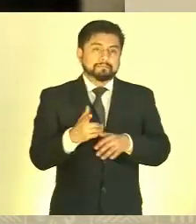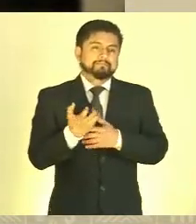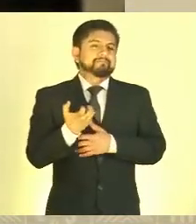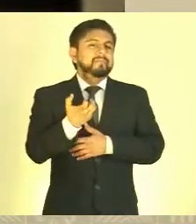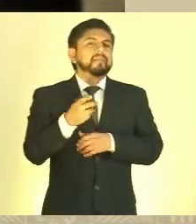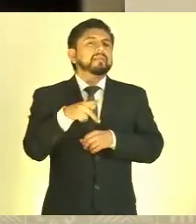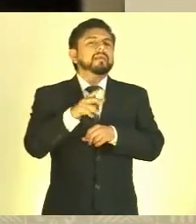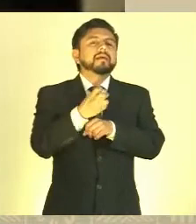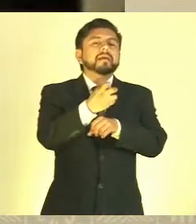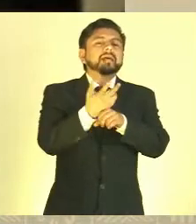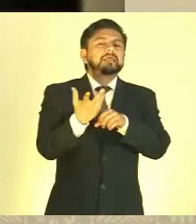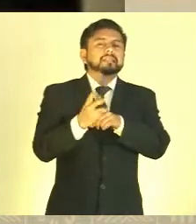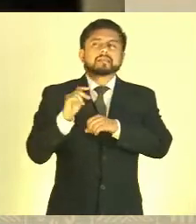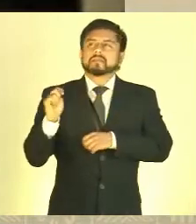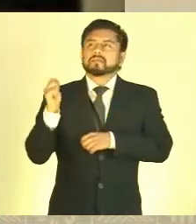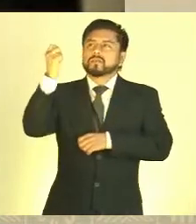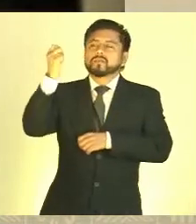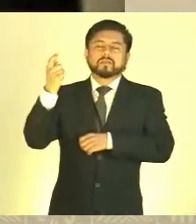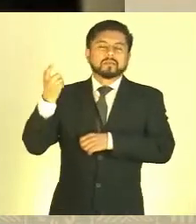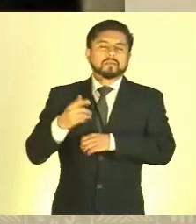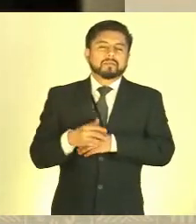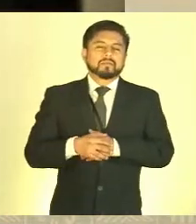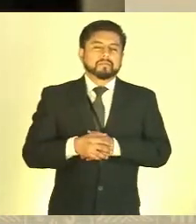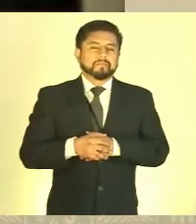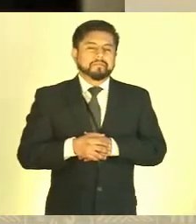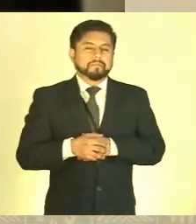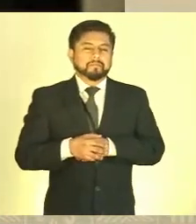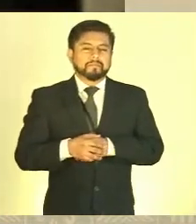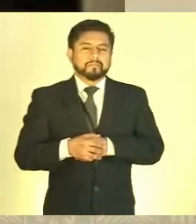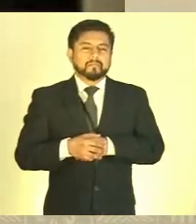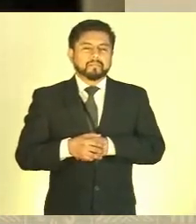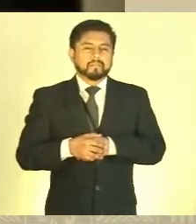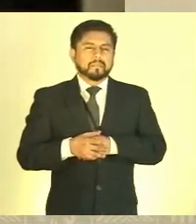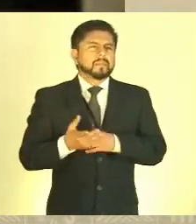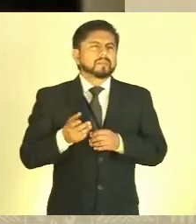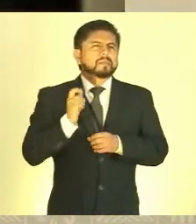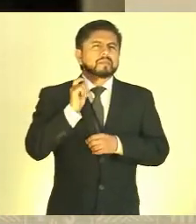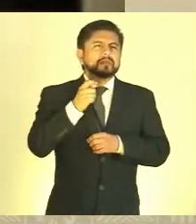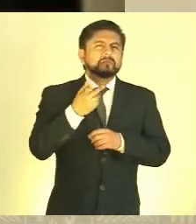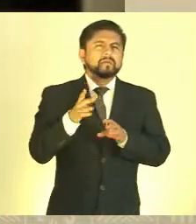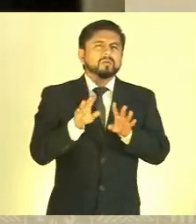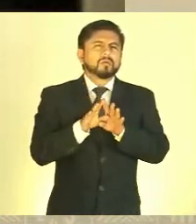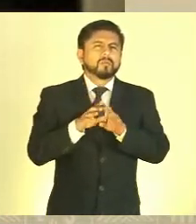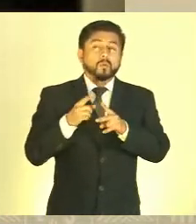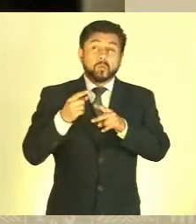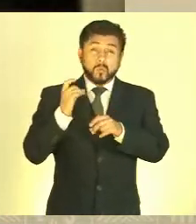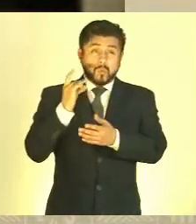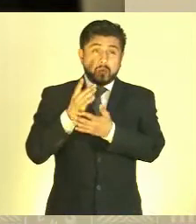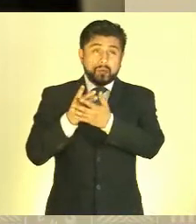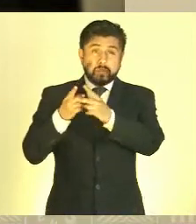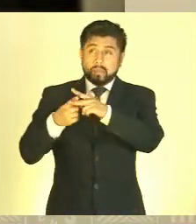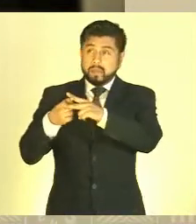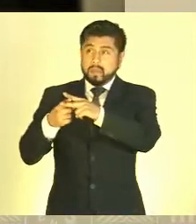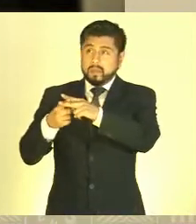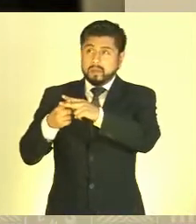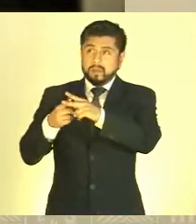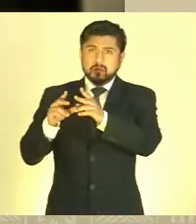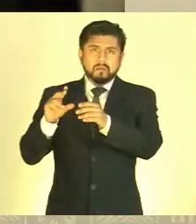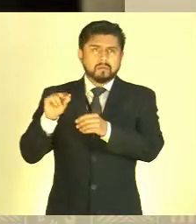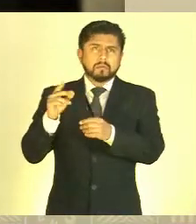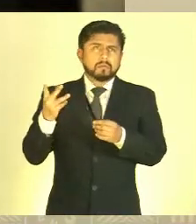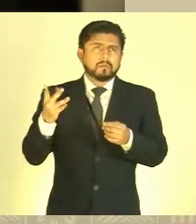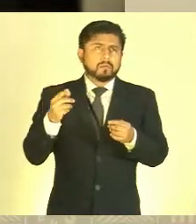qué? Porque esta teoría sea matematizable, tiene que haber, como decías tú,